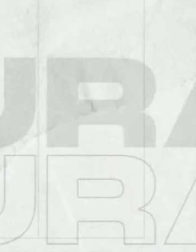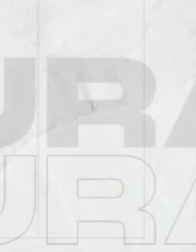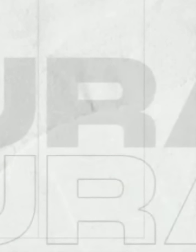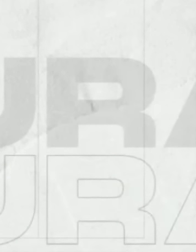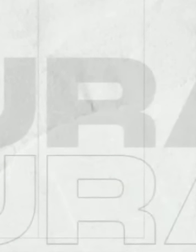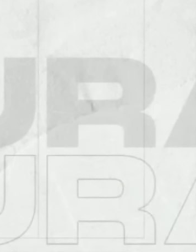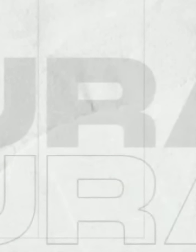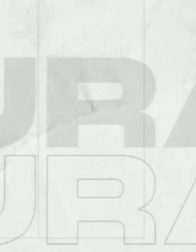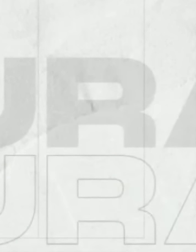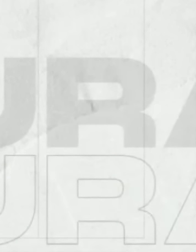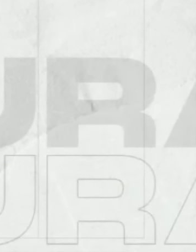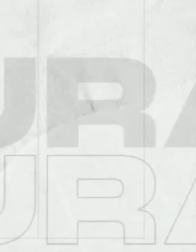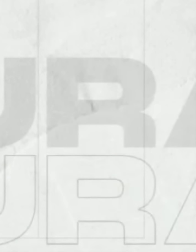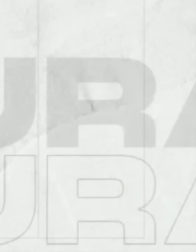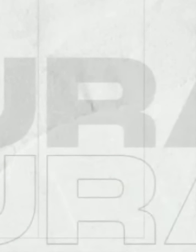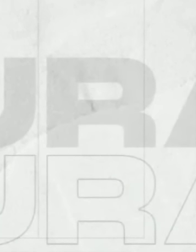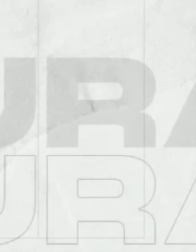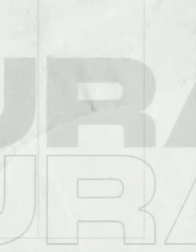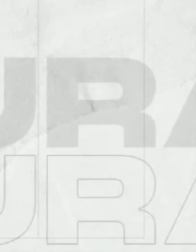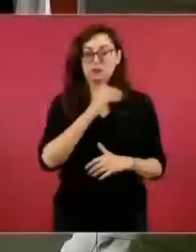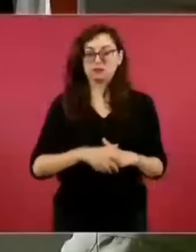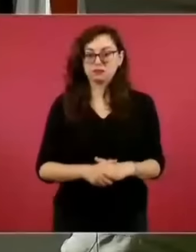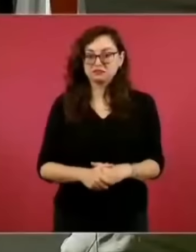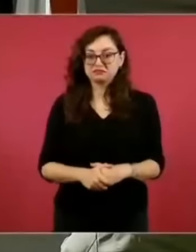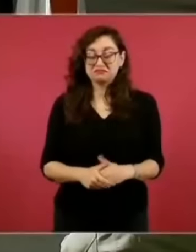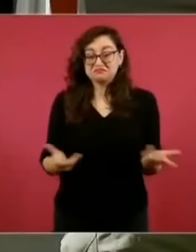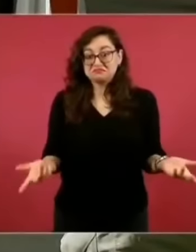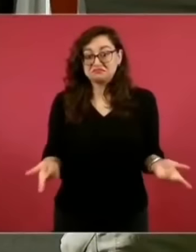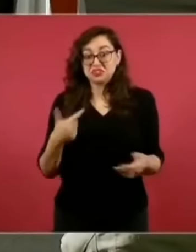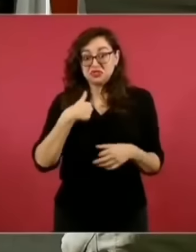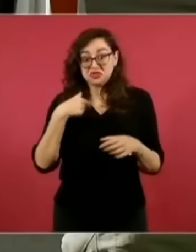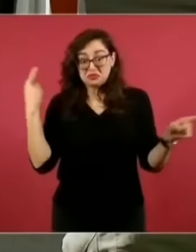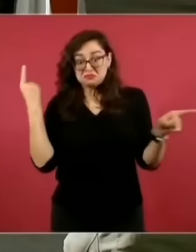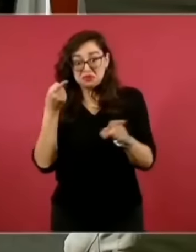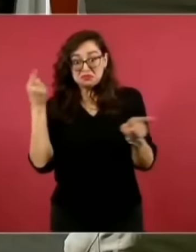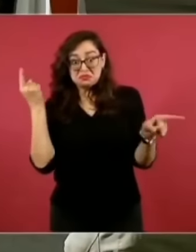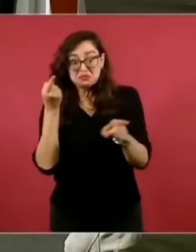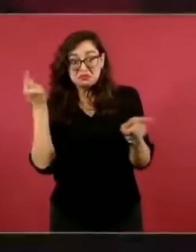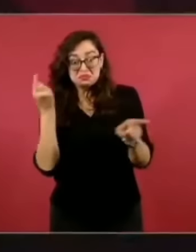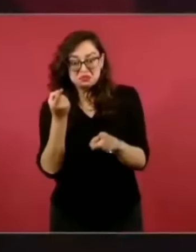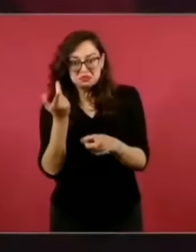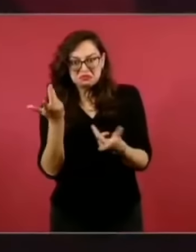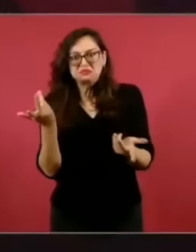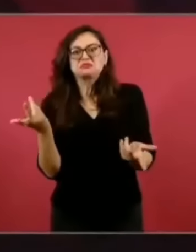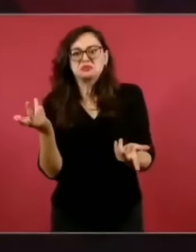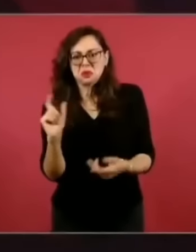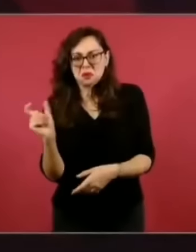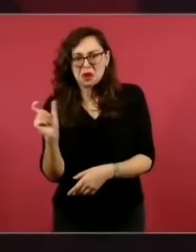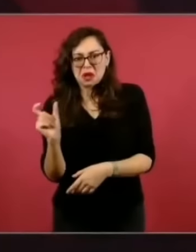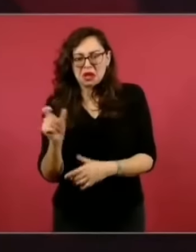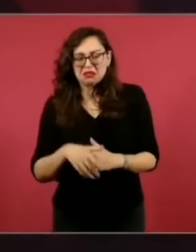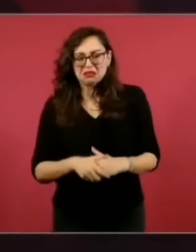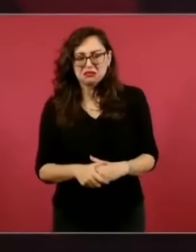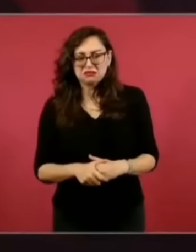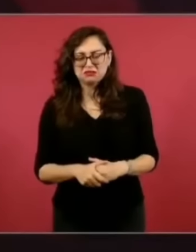Pues yo no lo he insultado. Yo lo único que he hecho es